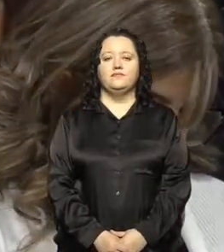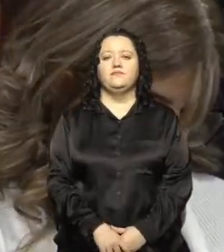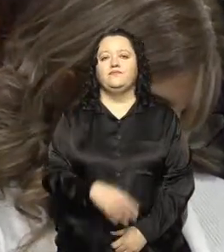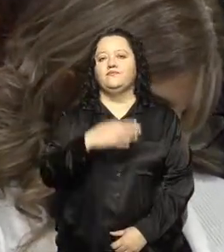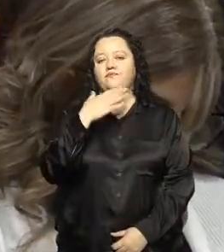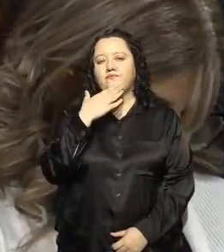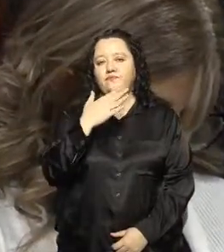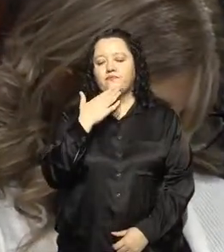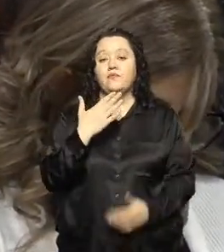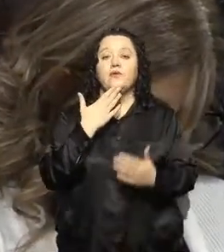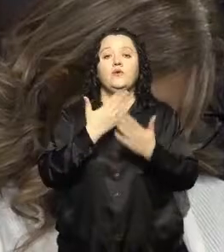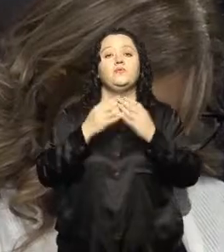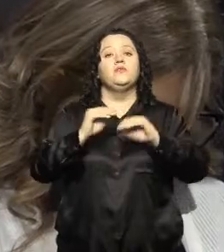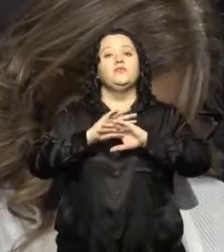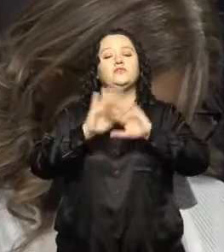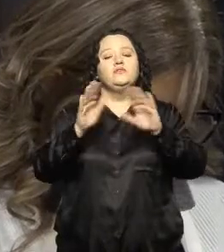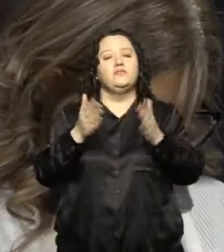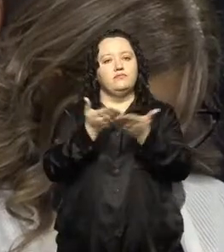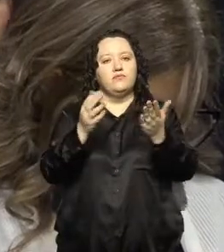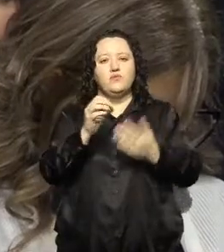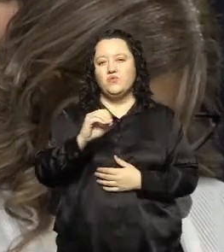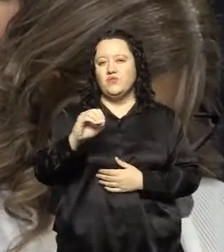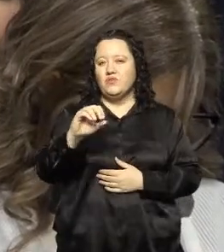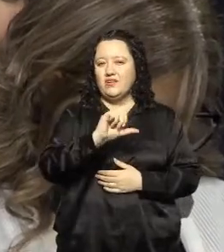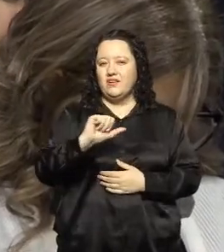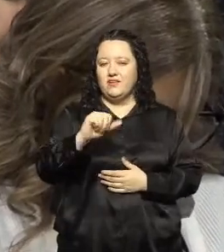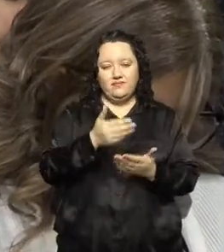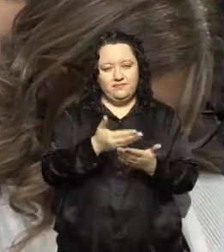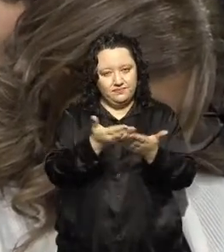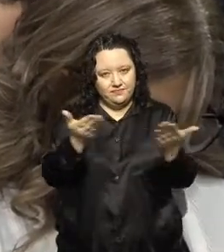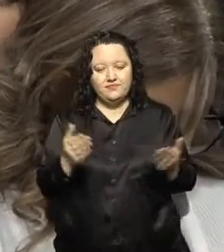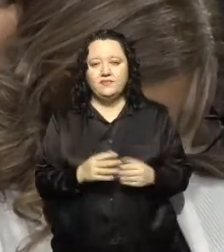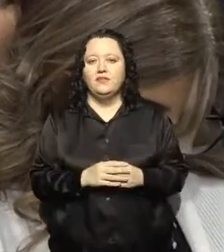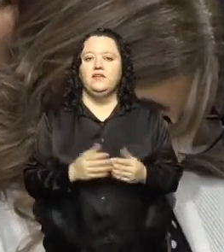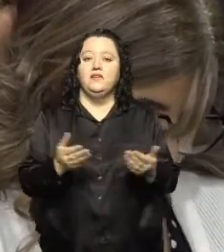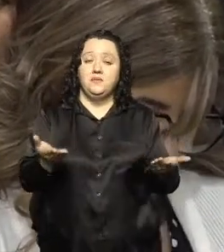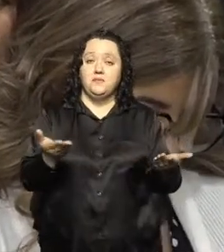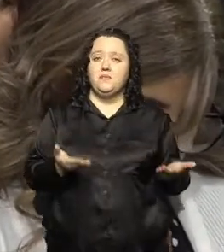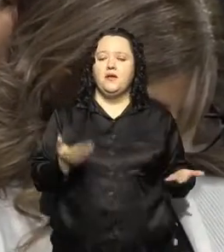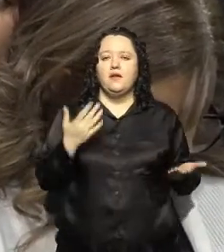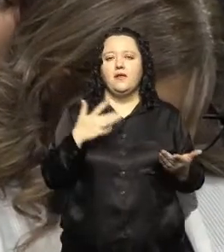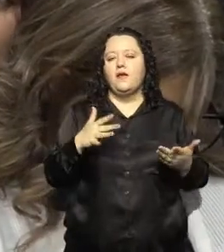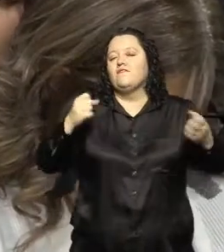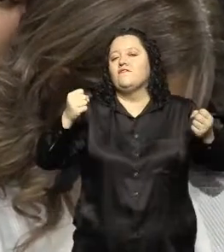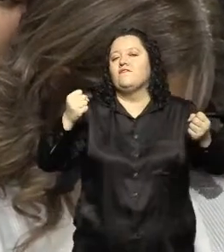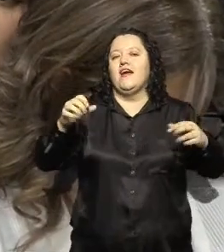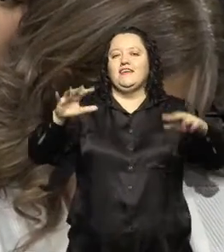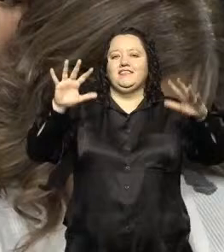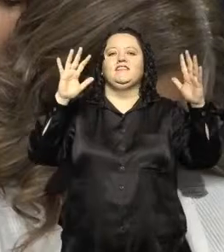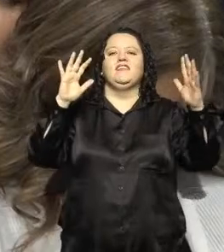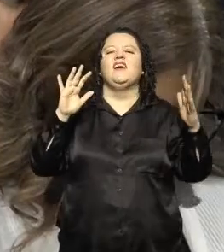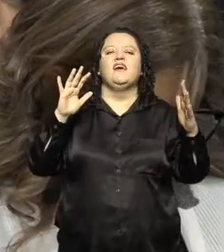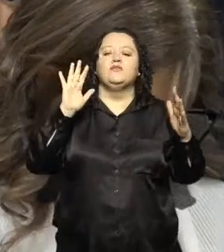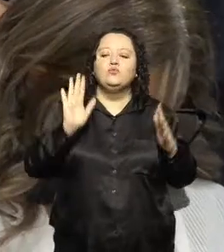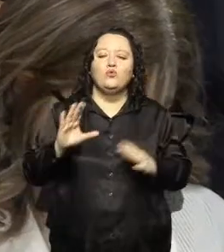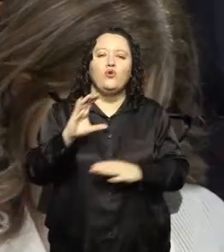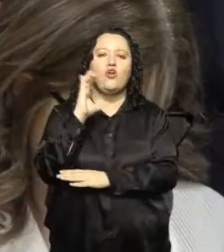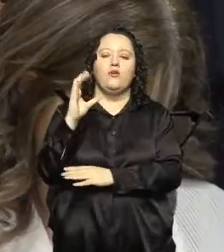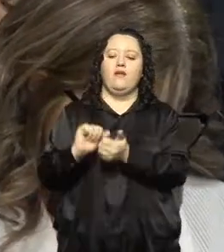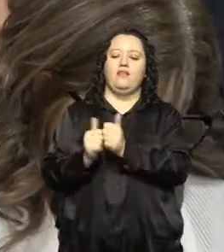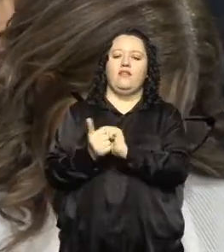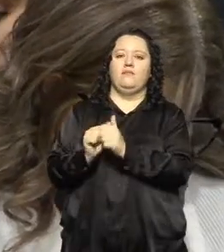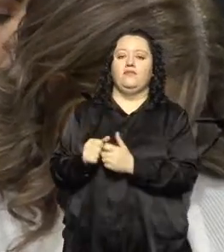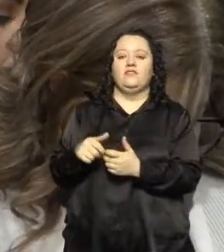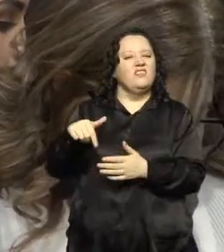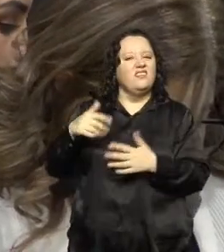Gracias. Buenos días a todas, a todos. Bienvenidos a esta, la gran fiesta del deporte colombiano, el deportista del